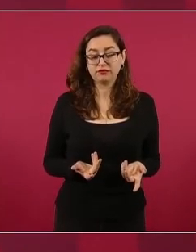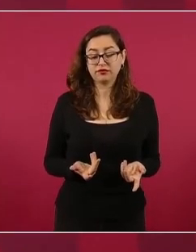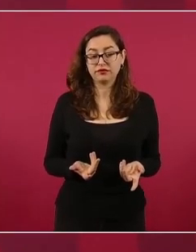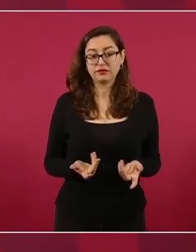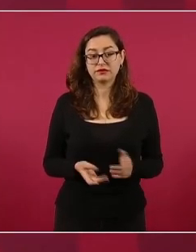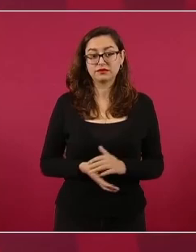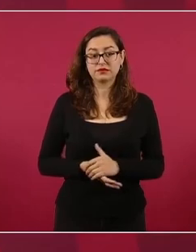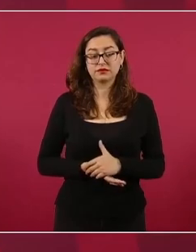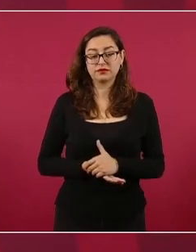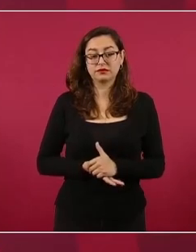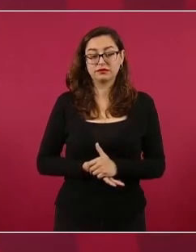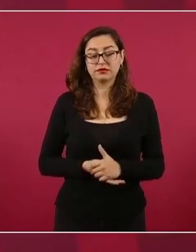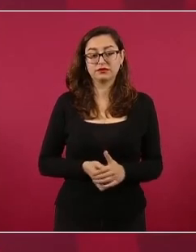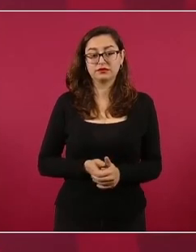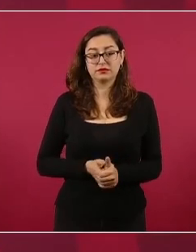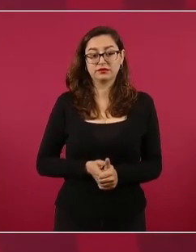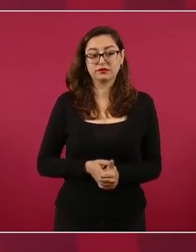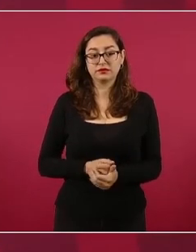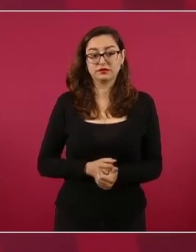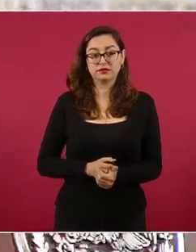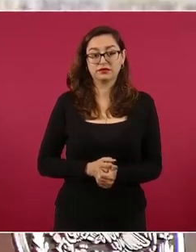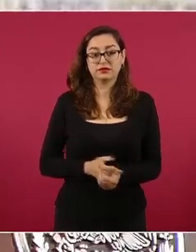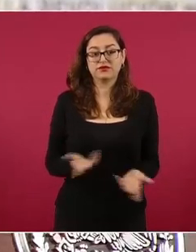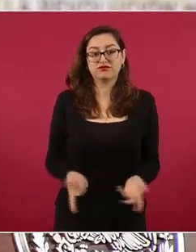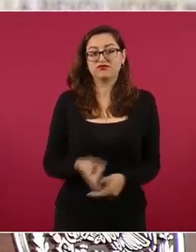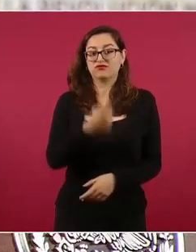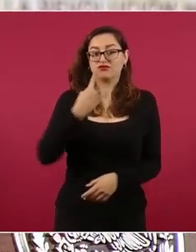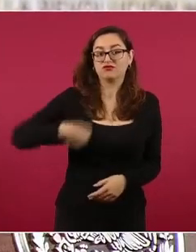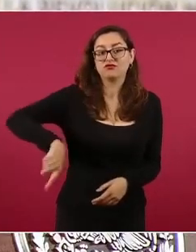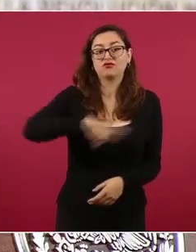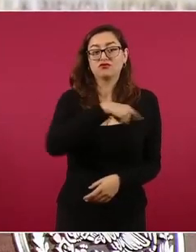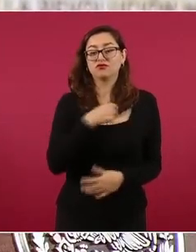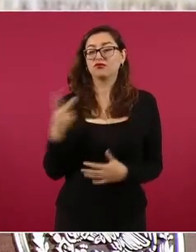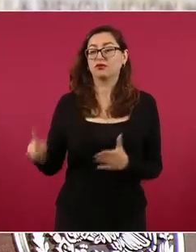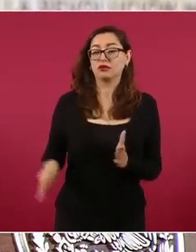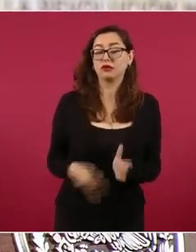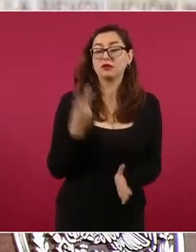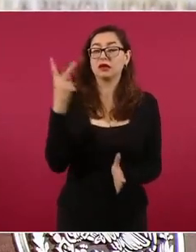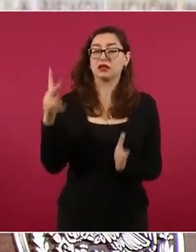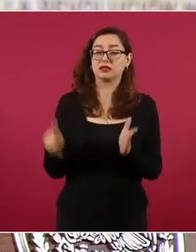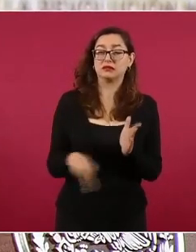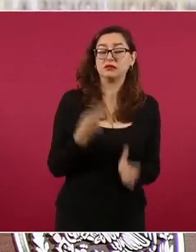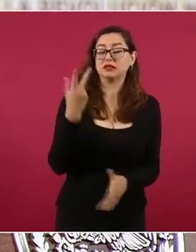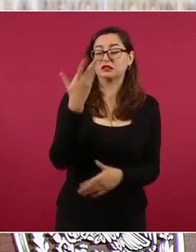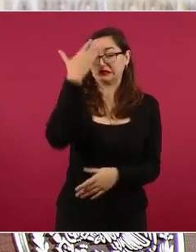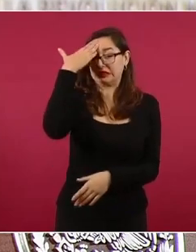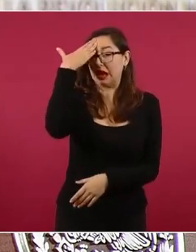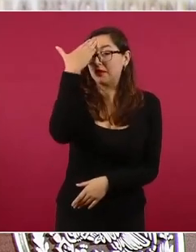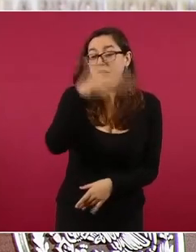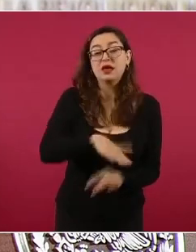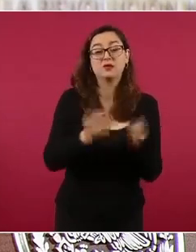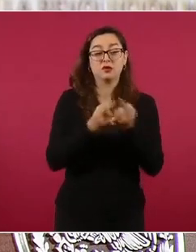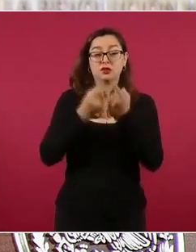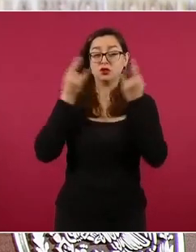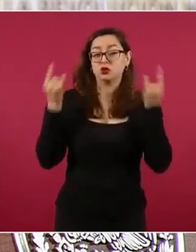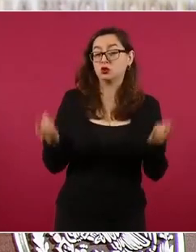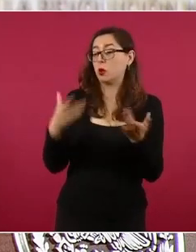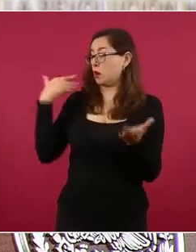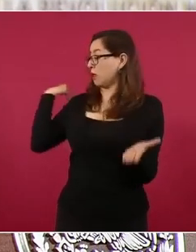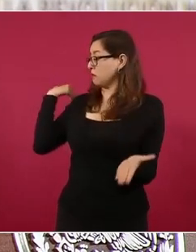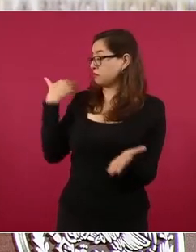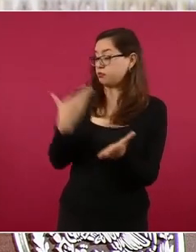sabido, hemos sido víctimas del fraude en